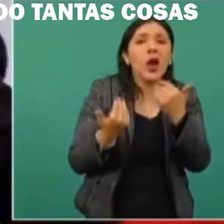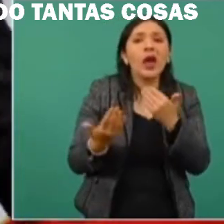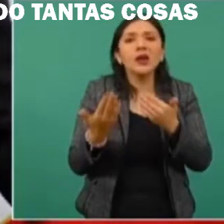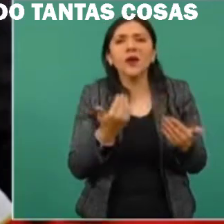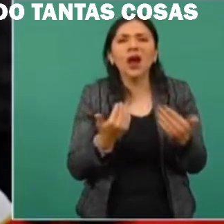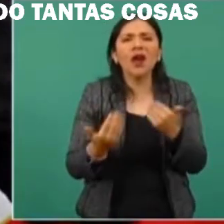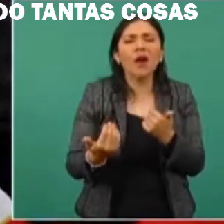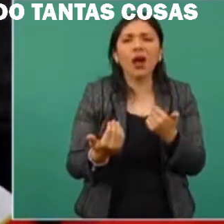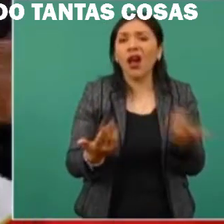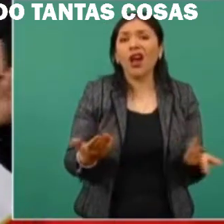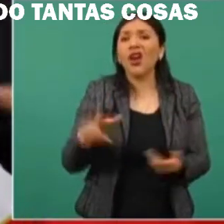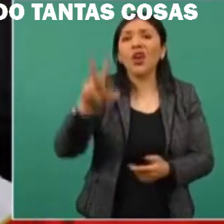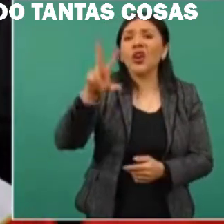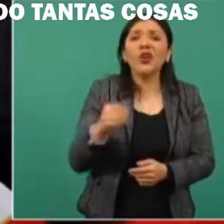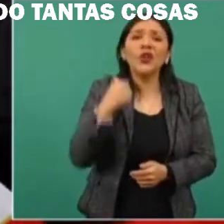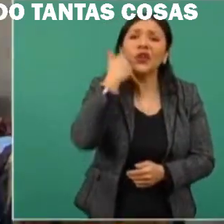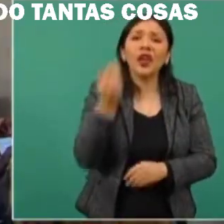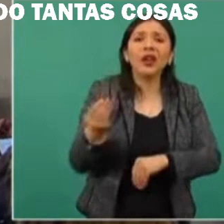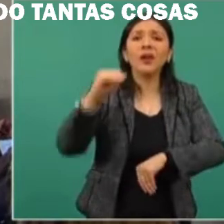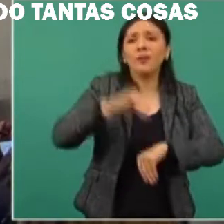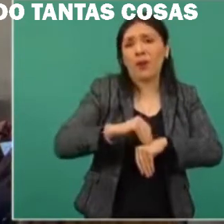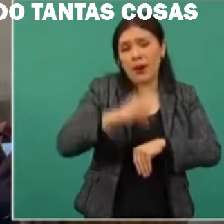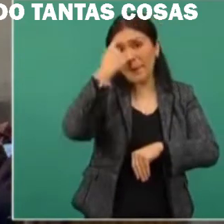quieran hacer